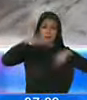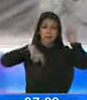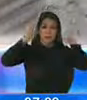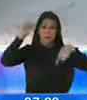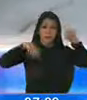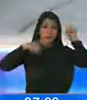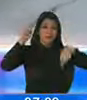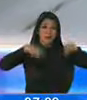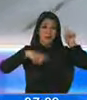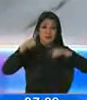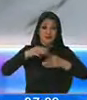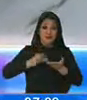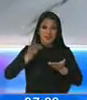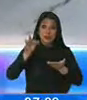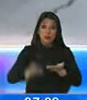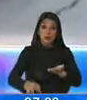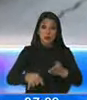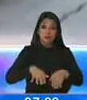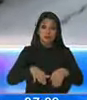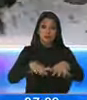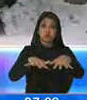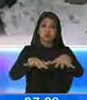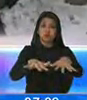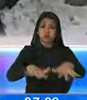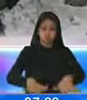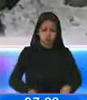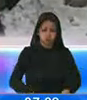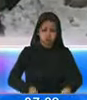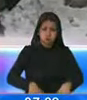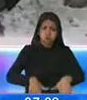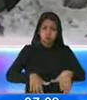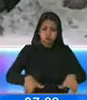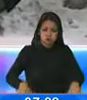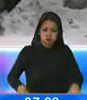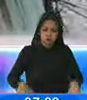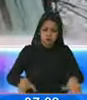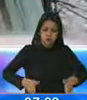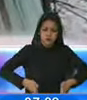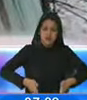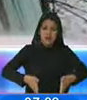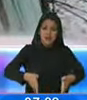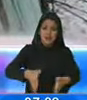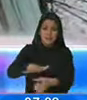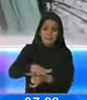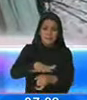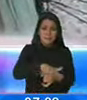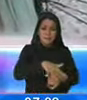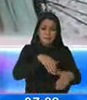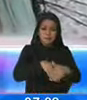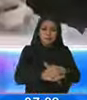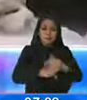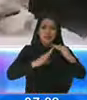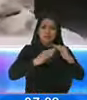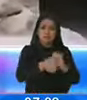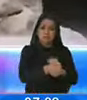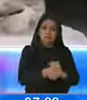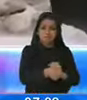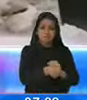y aledaño del mencionado cantón llegó hasta alturas increíbles, cubriendo veredas, calles y taponando las entradas de las viviendas.